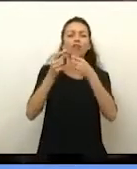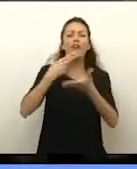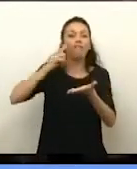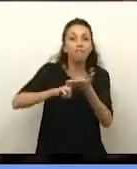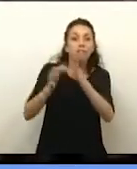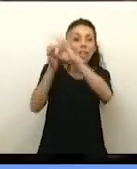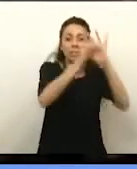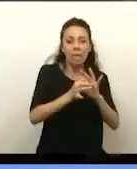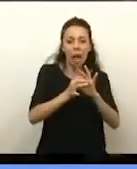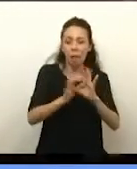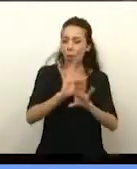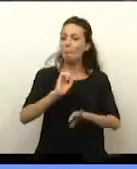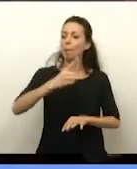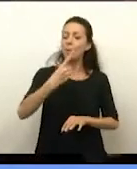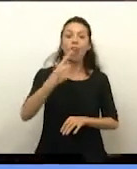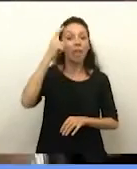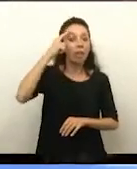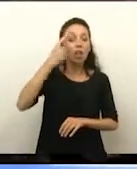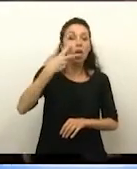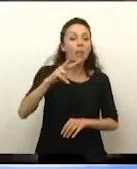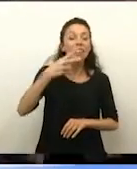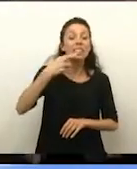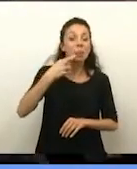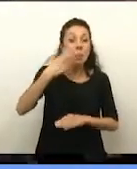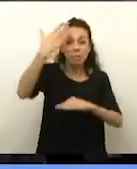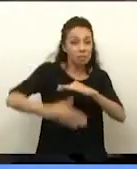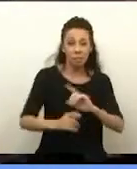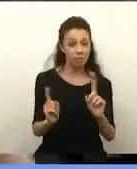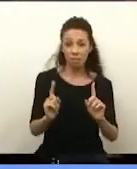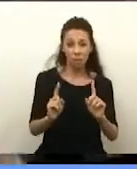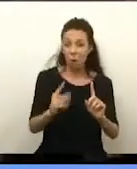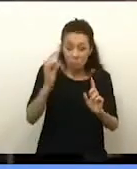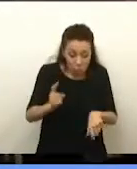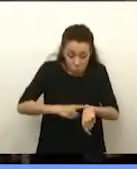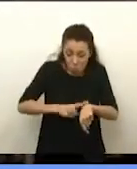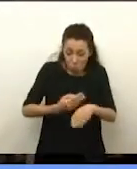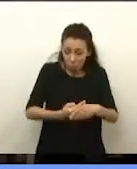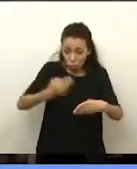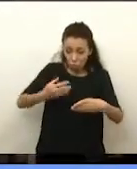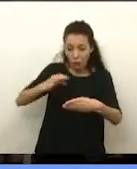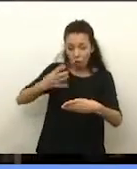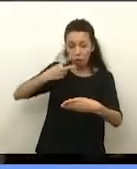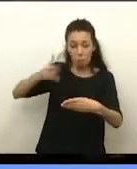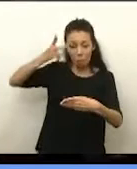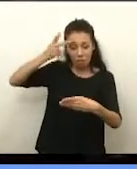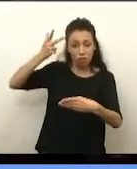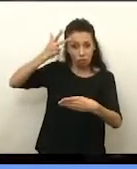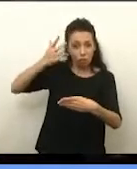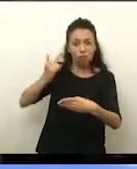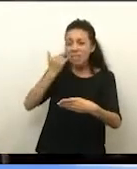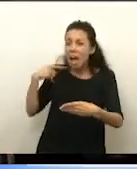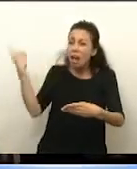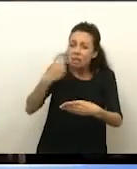perdía vigencia para el primero de enero del 19 se perdió vigencia en pleno año como se dijo acá cuando todo el mundo